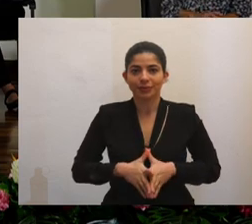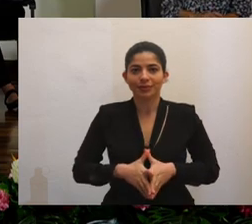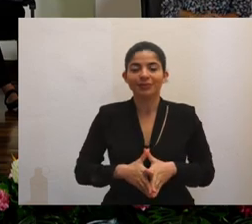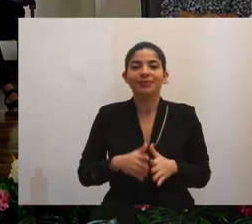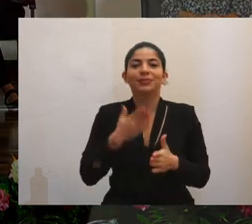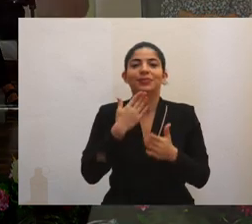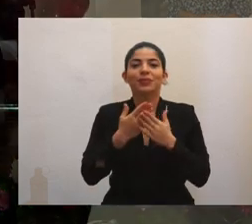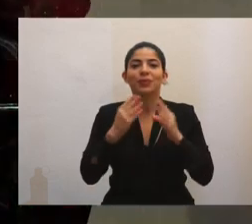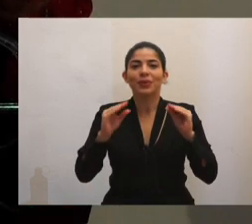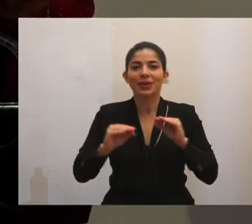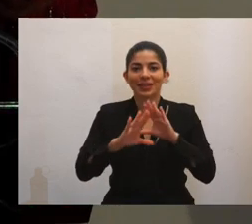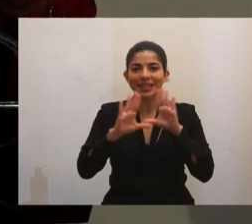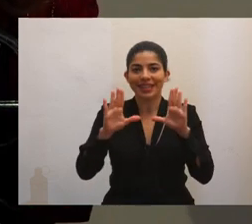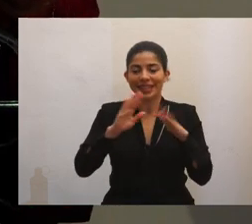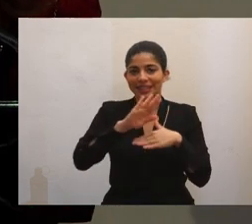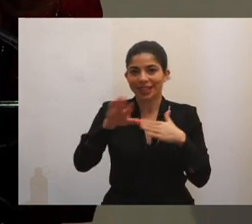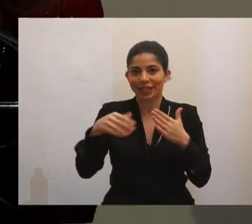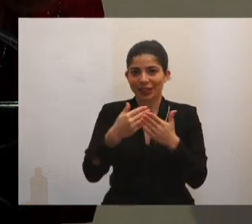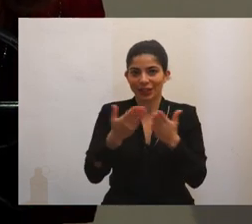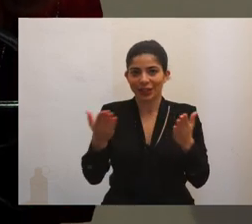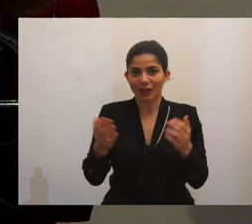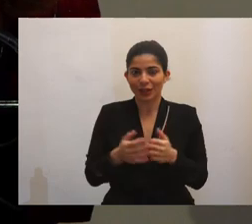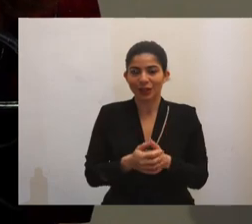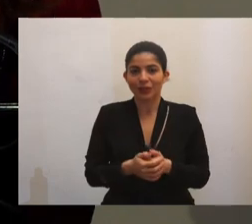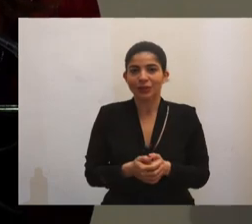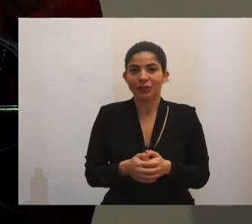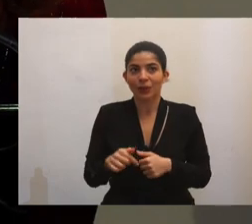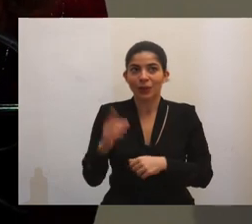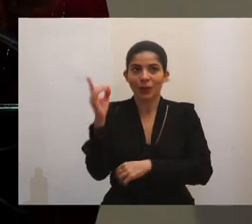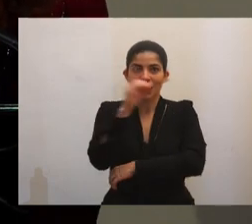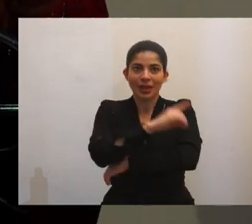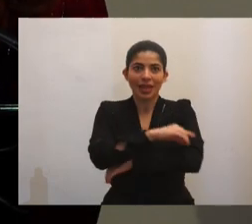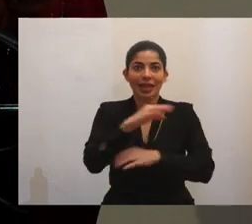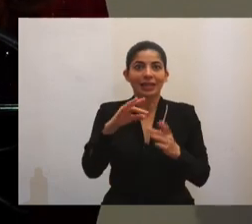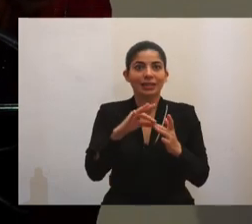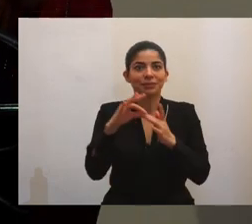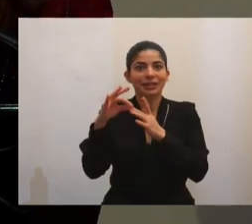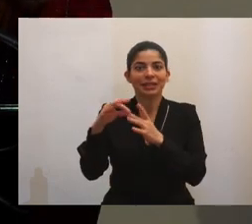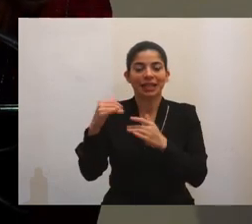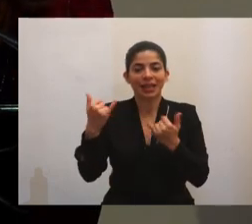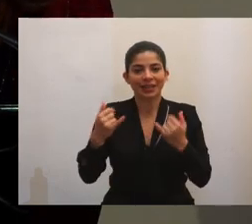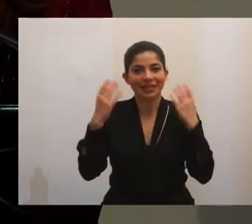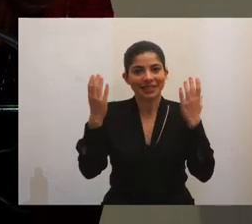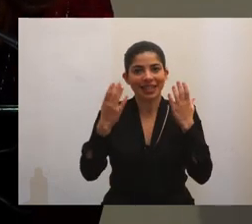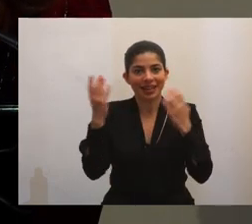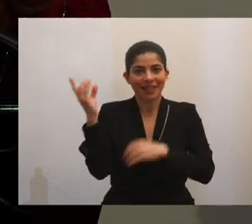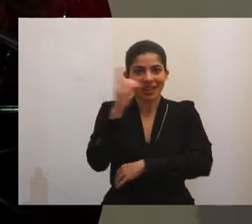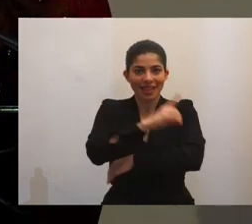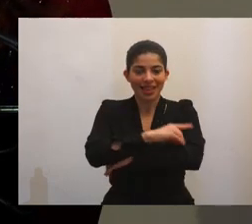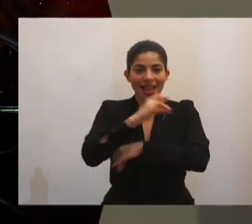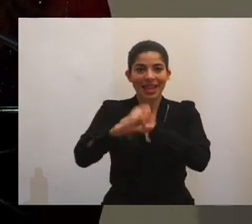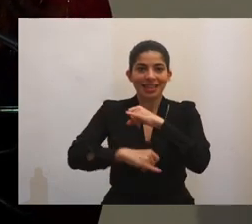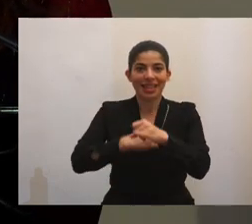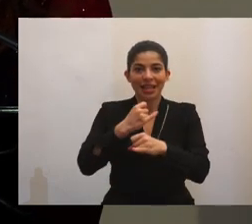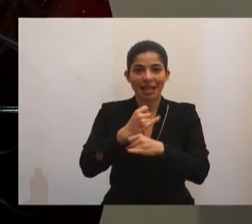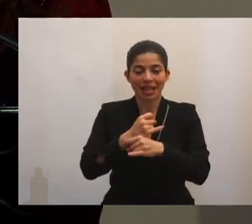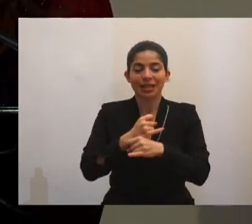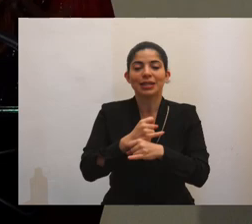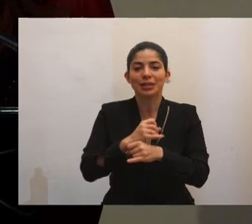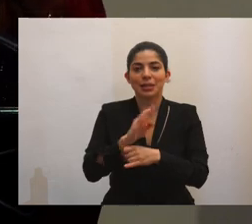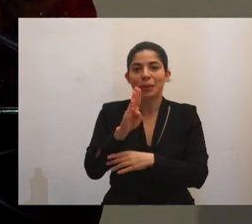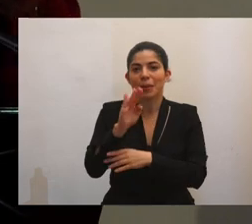Muy buenos días a todas y a todos en un día tan especial en donde celebramos el Día Internacional de la